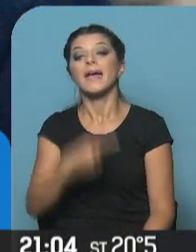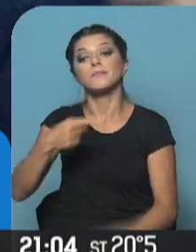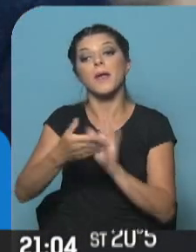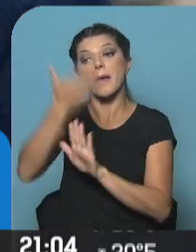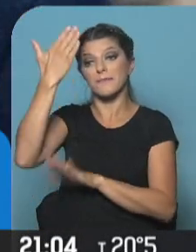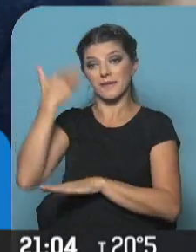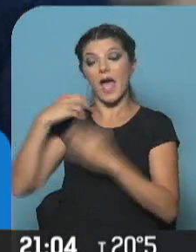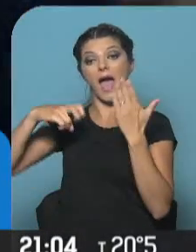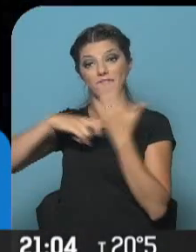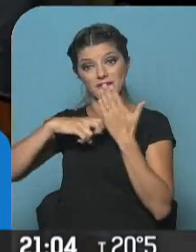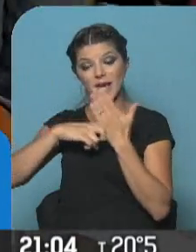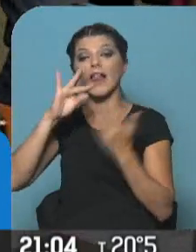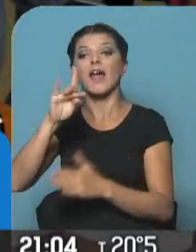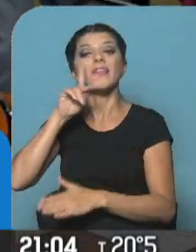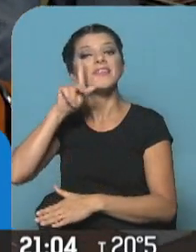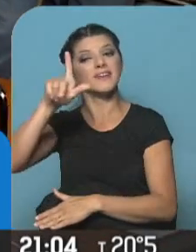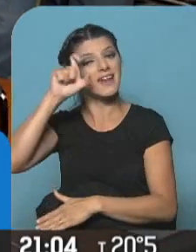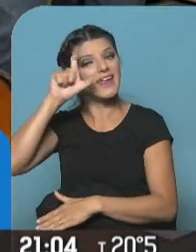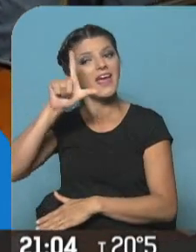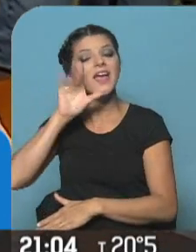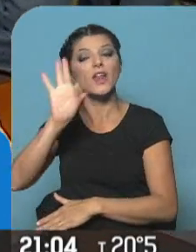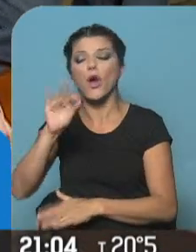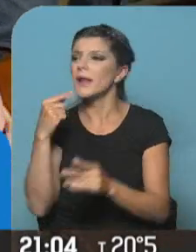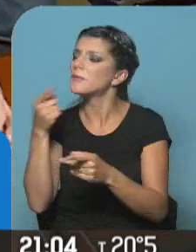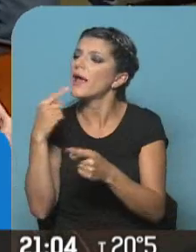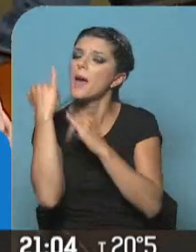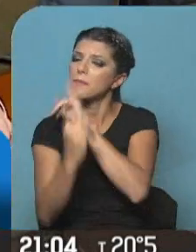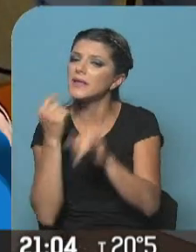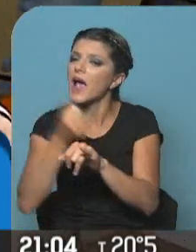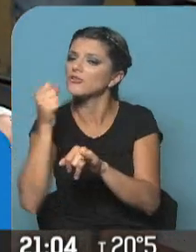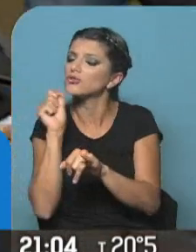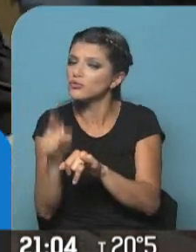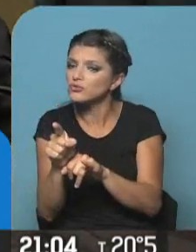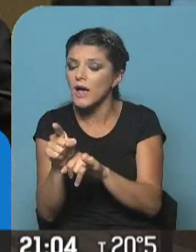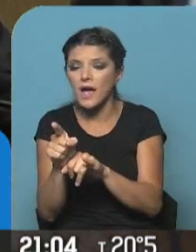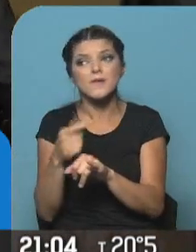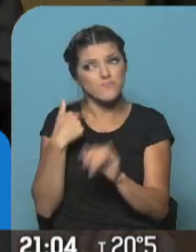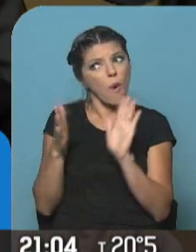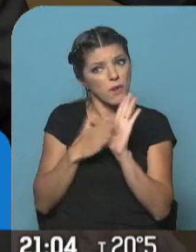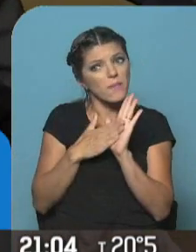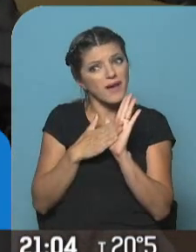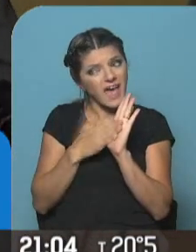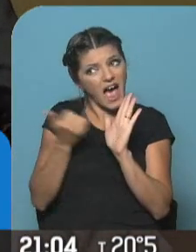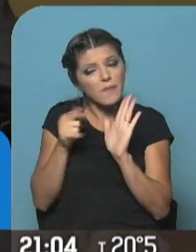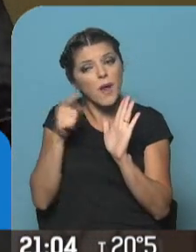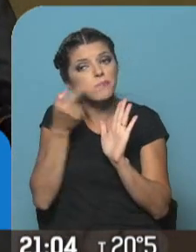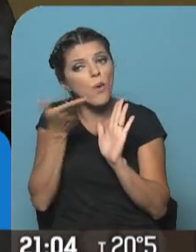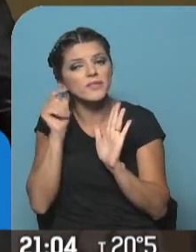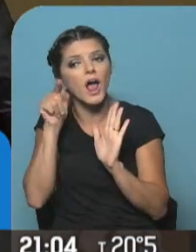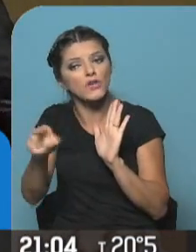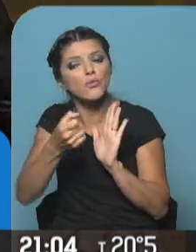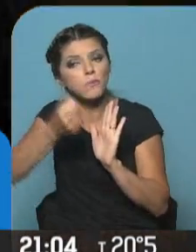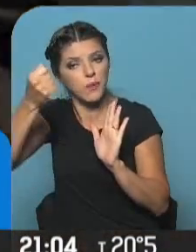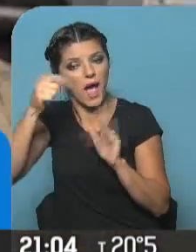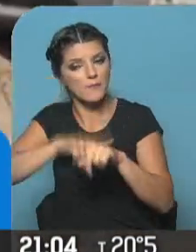pedido que el ex vicepresidente explicara inconsistencias en su patrimonio porque consideraba que había pruebas suficientes para creer que el enriquecimiento patrimonial durante su